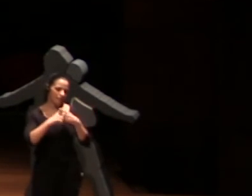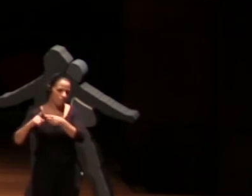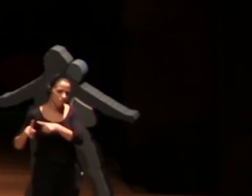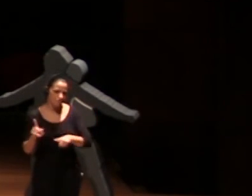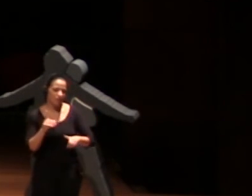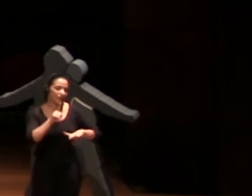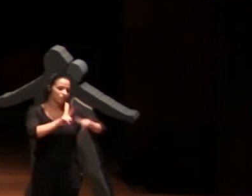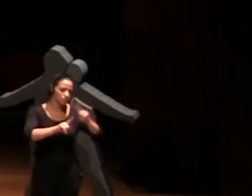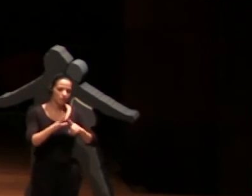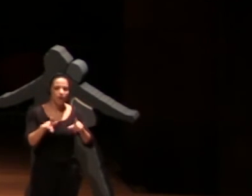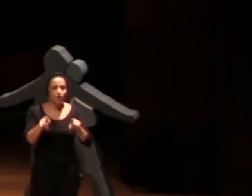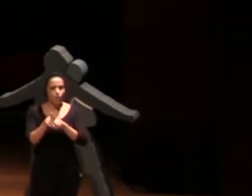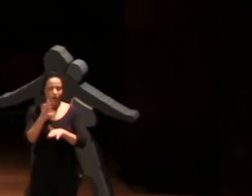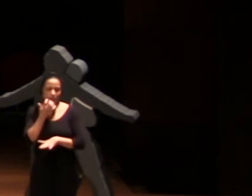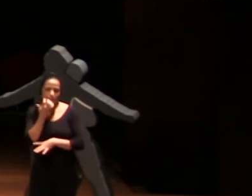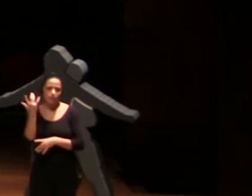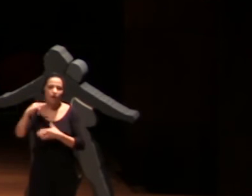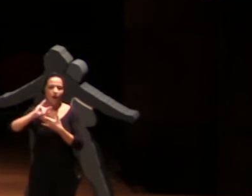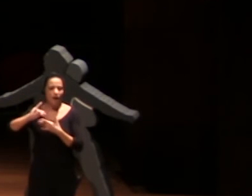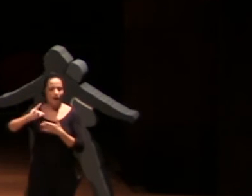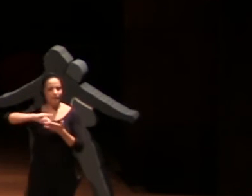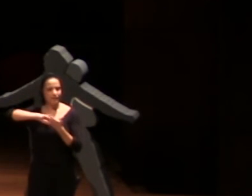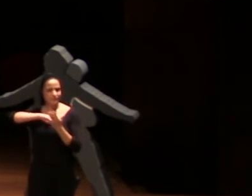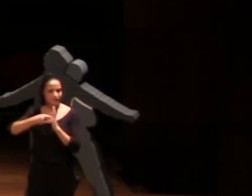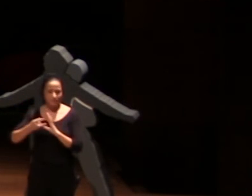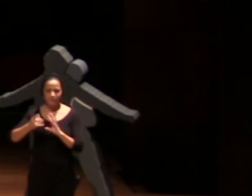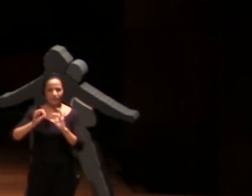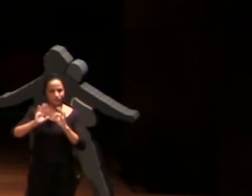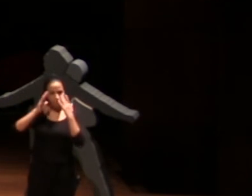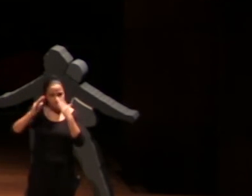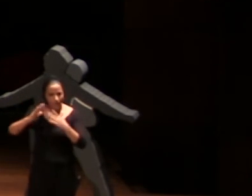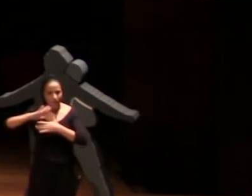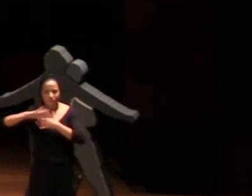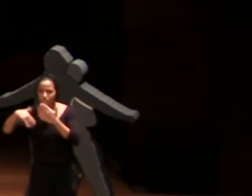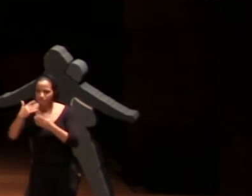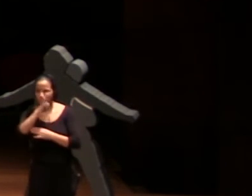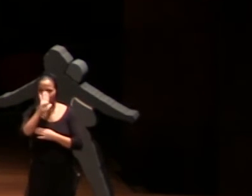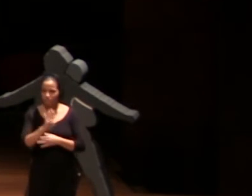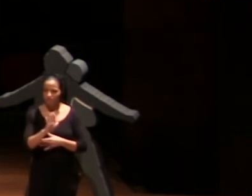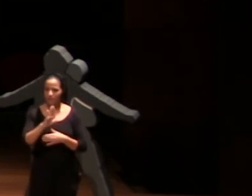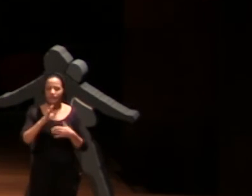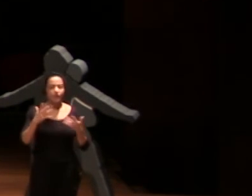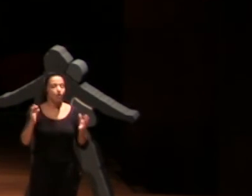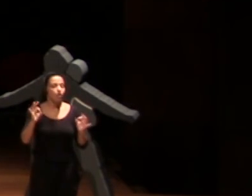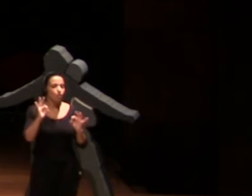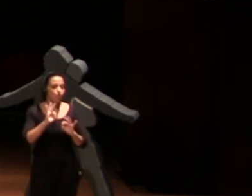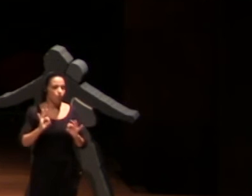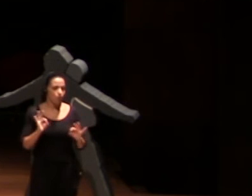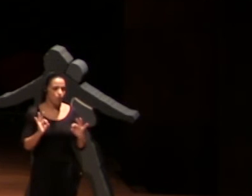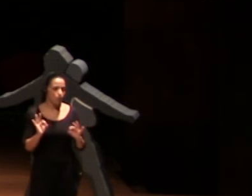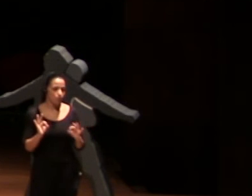Así como algunas técnicas más orientadas al procesamiento de imagen, como la sonarostomografía o